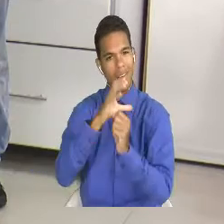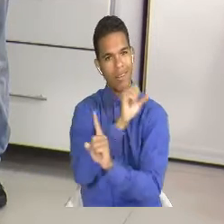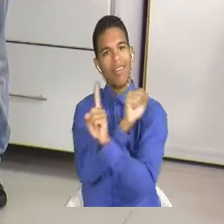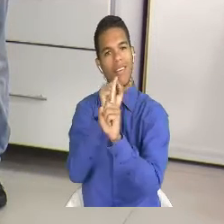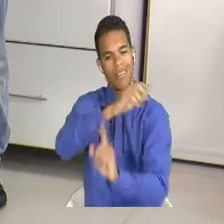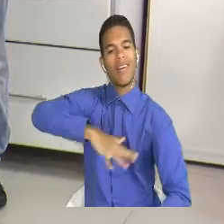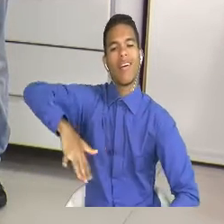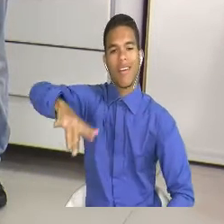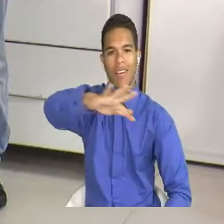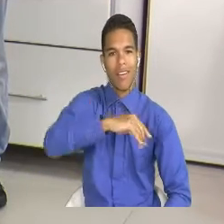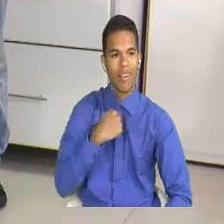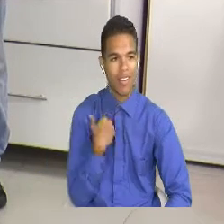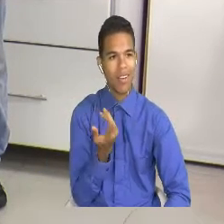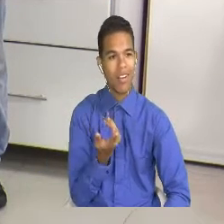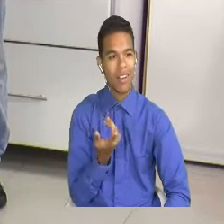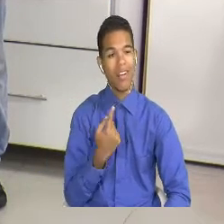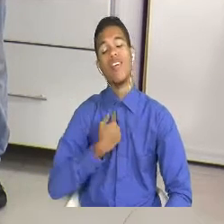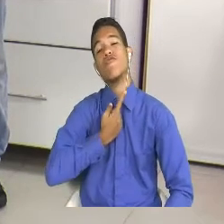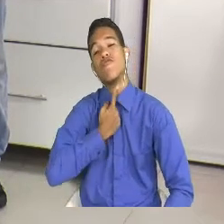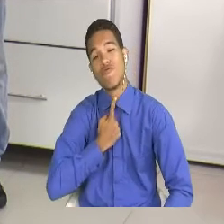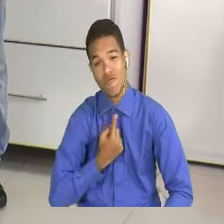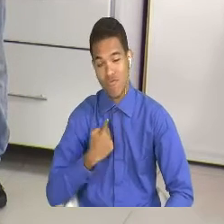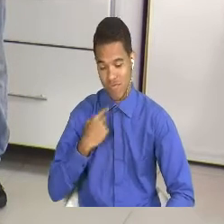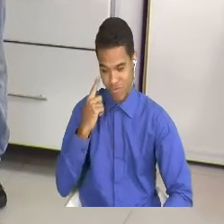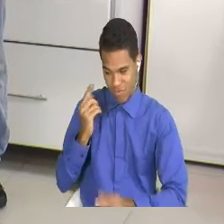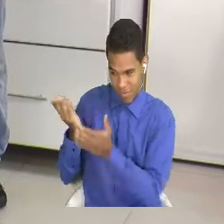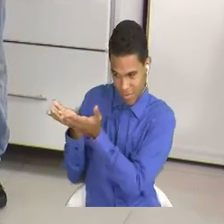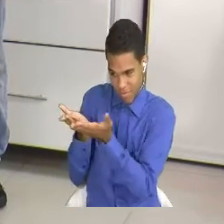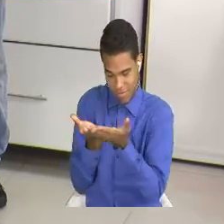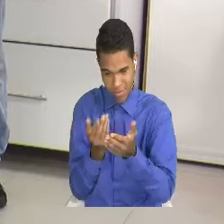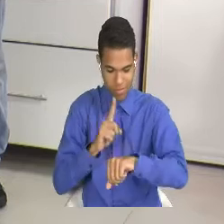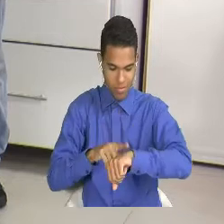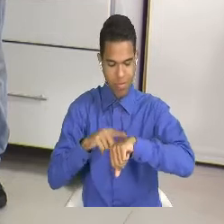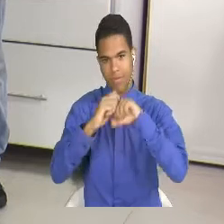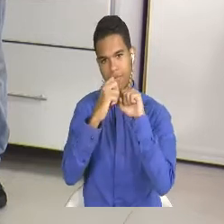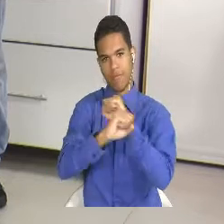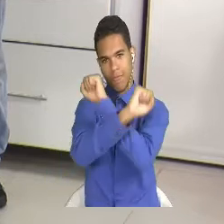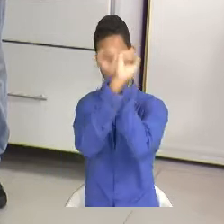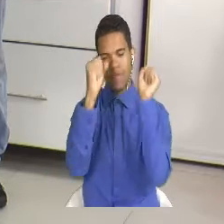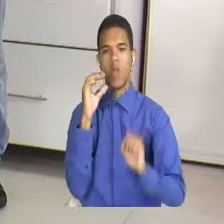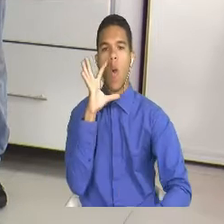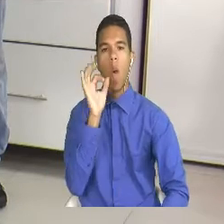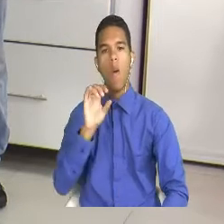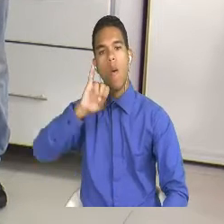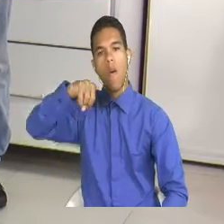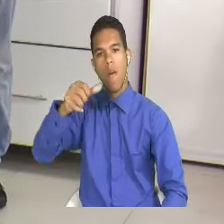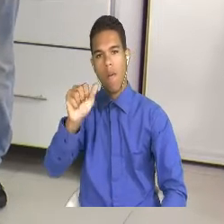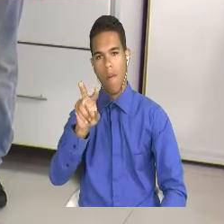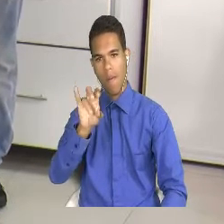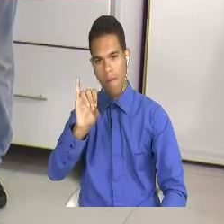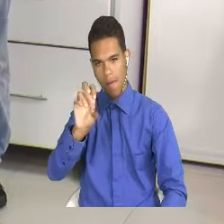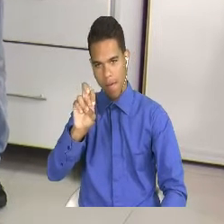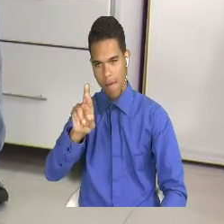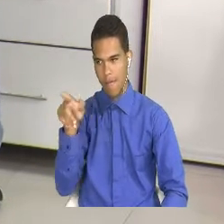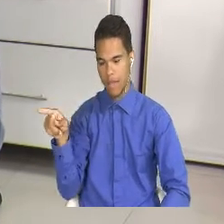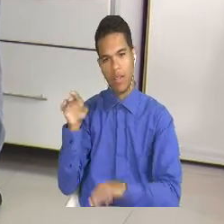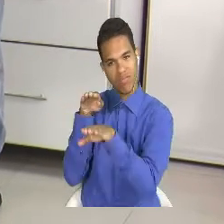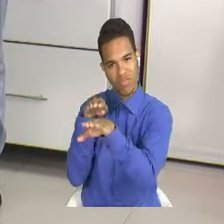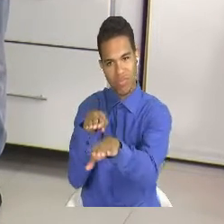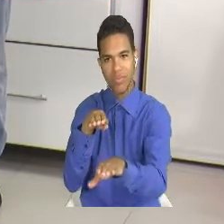es para mi grato, por supuesto, darle la bienvenida a esta hora de la mañana al señor Javier Figueroa, representante del Club Rotatorio